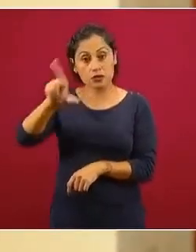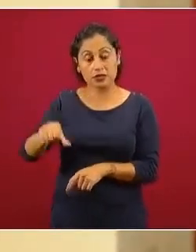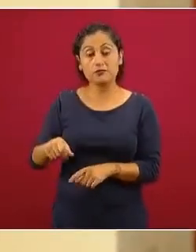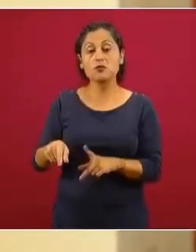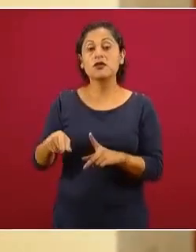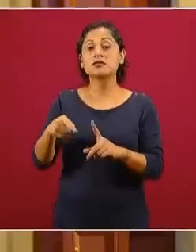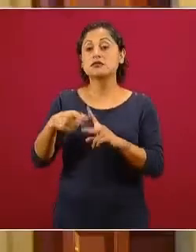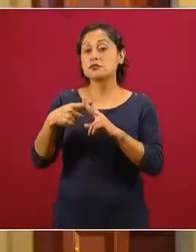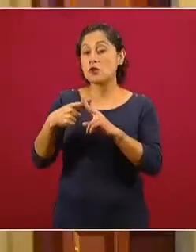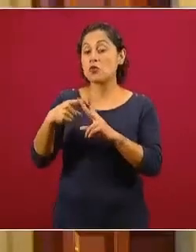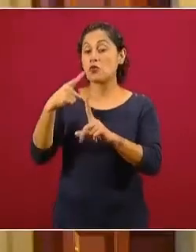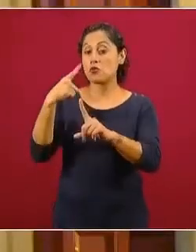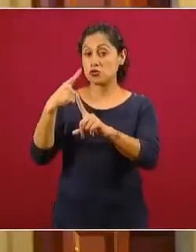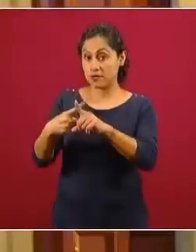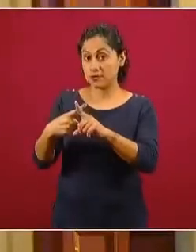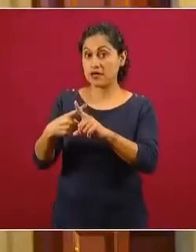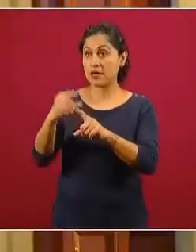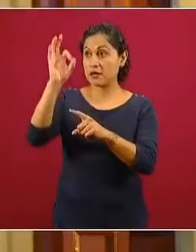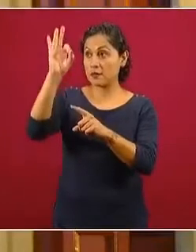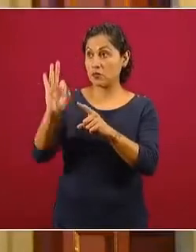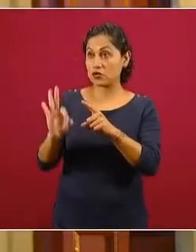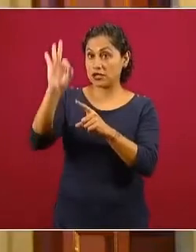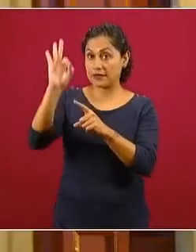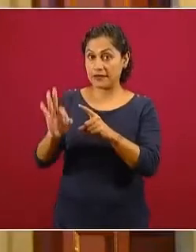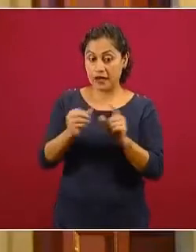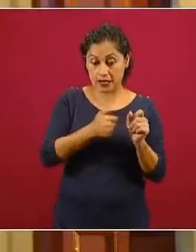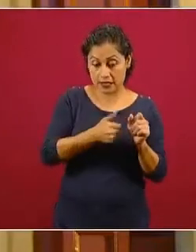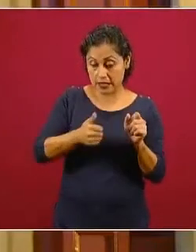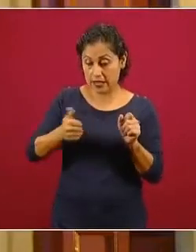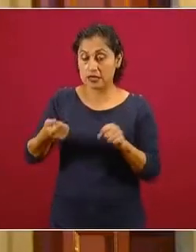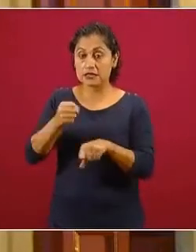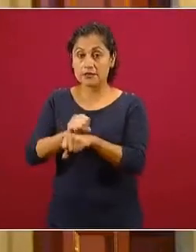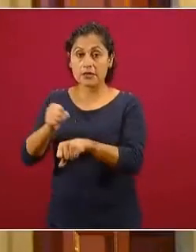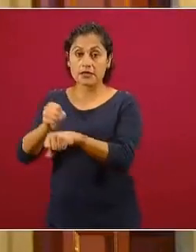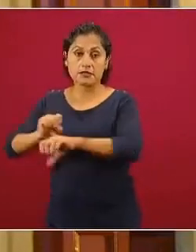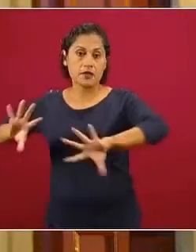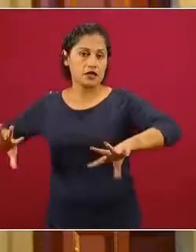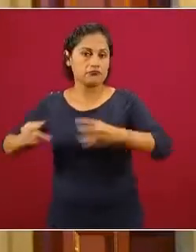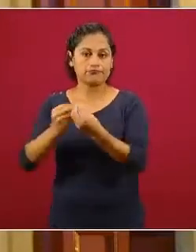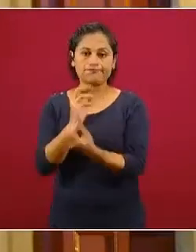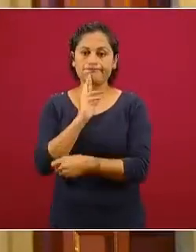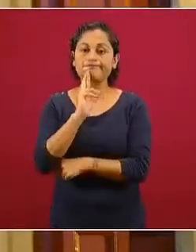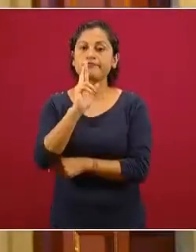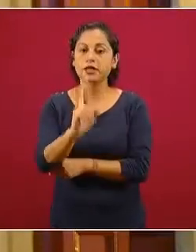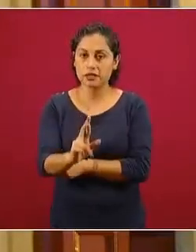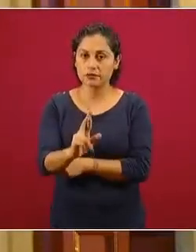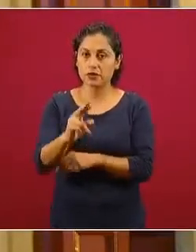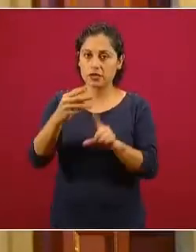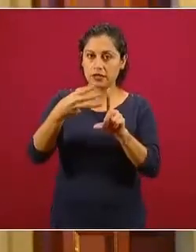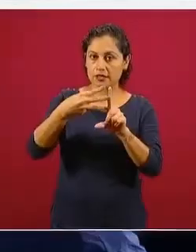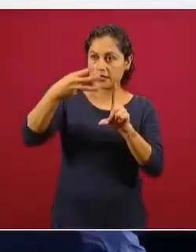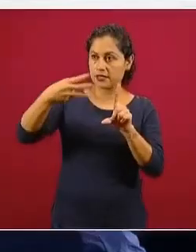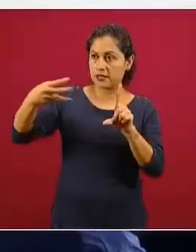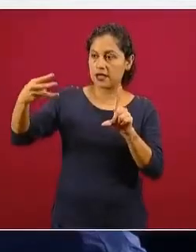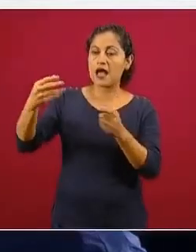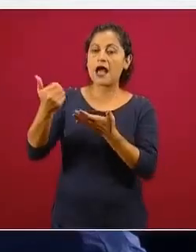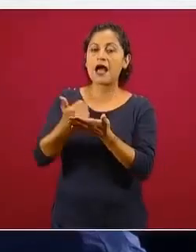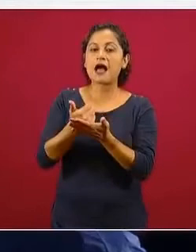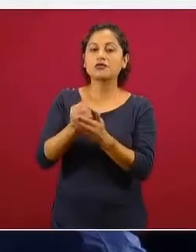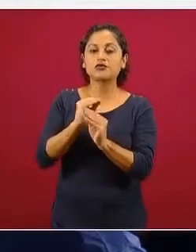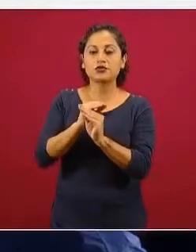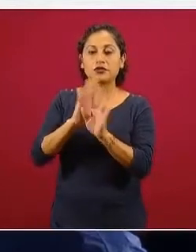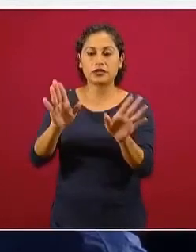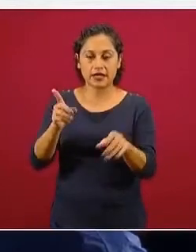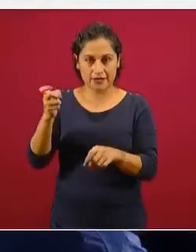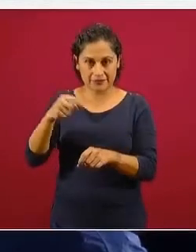de positividad para cada una de las semanas, y entonces obtenemos esta curva de color azul claro que vemos en la parte superior.